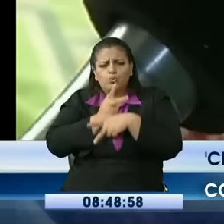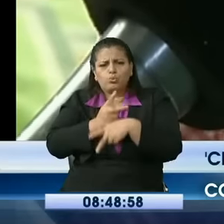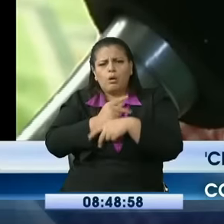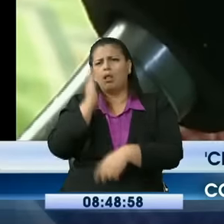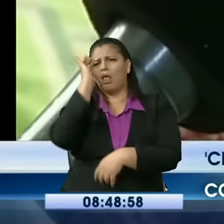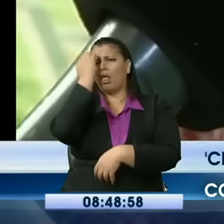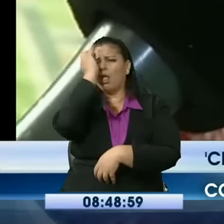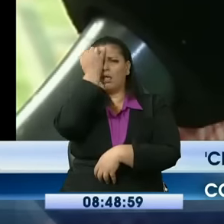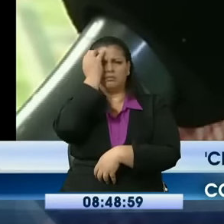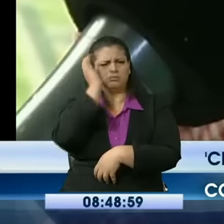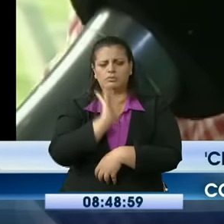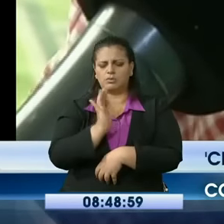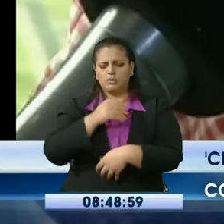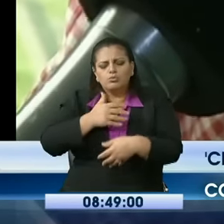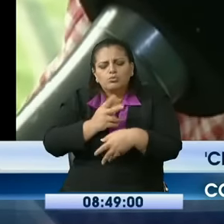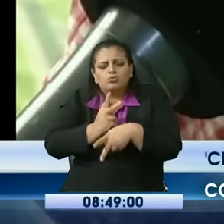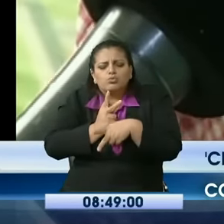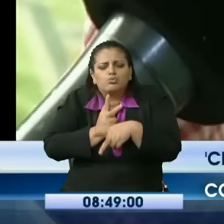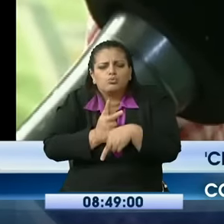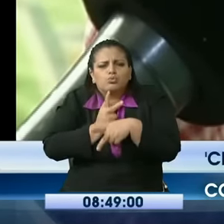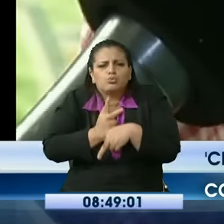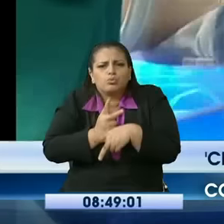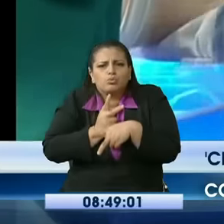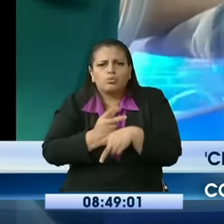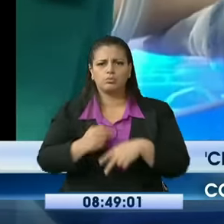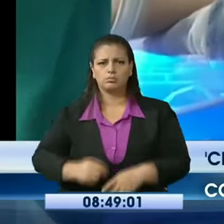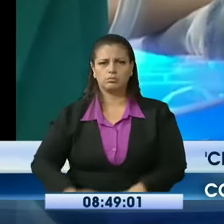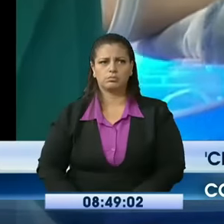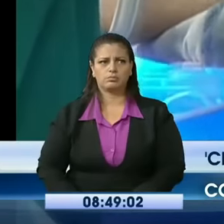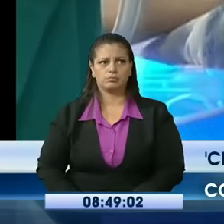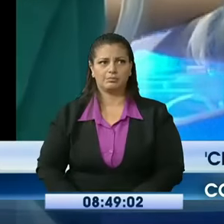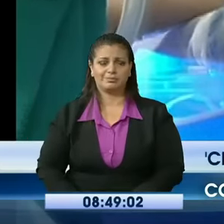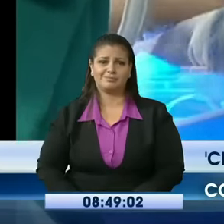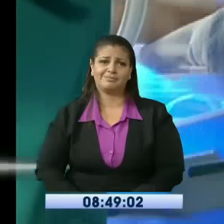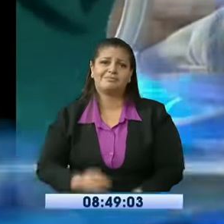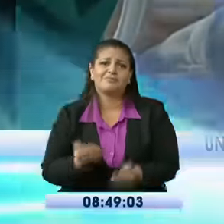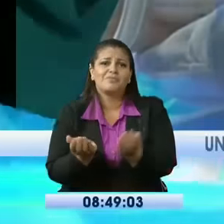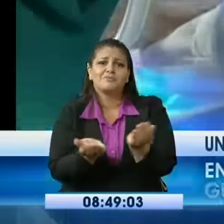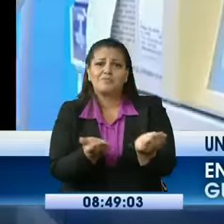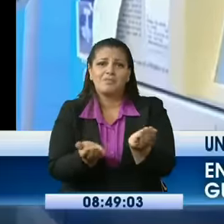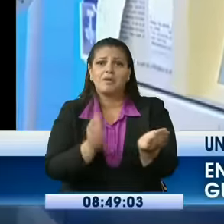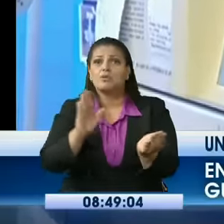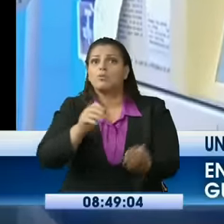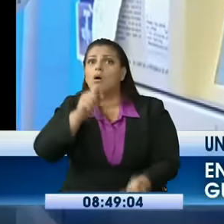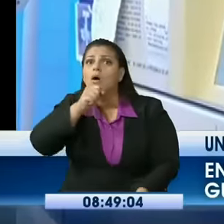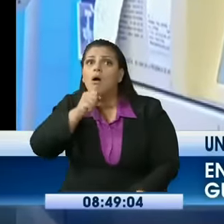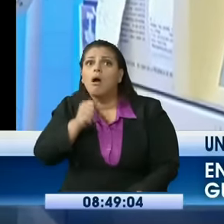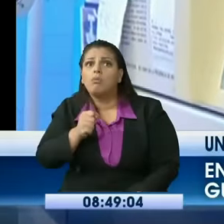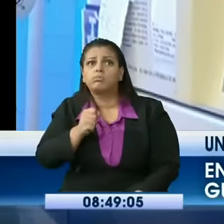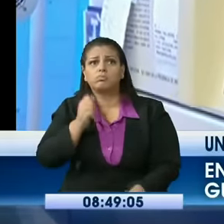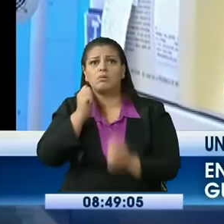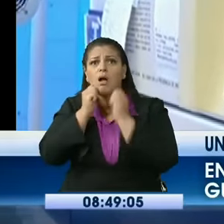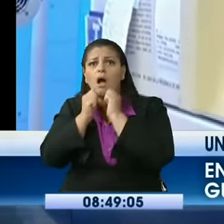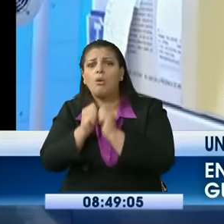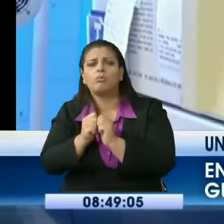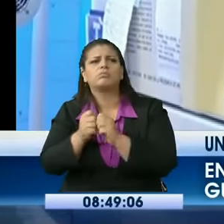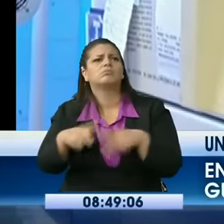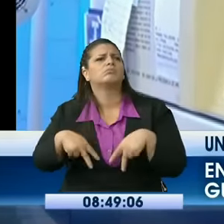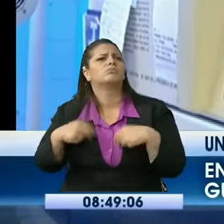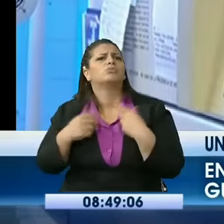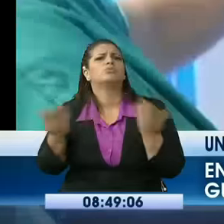pero igual pues por alguna cosa que le vaya a pasar. Los abuelos de Martín viven en Italia. Su padre también es